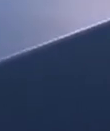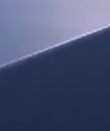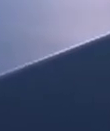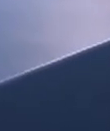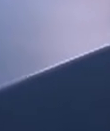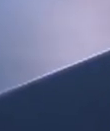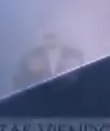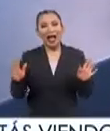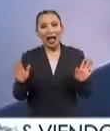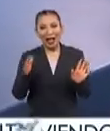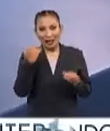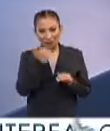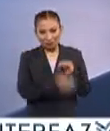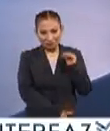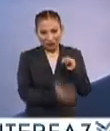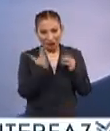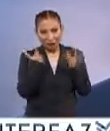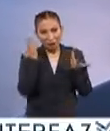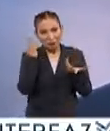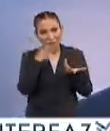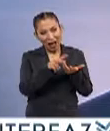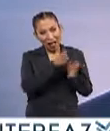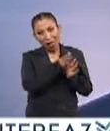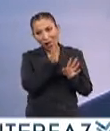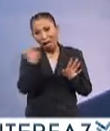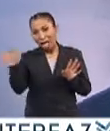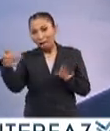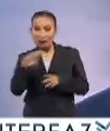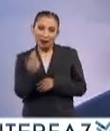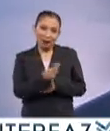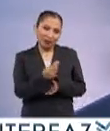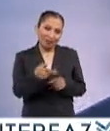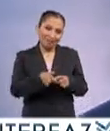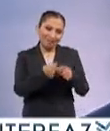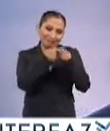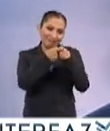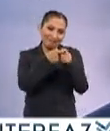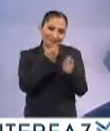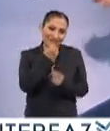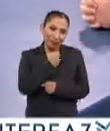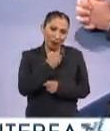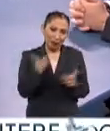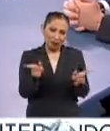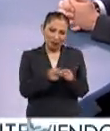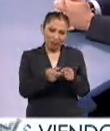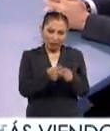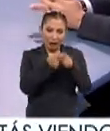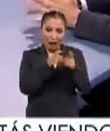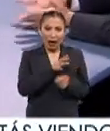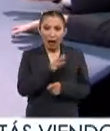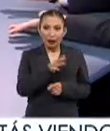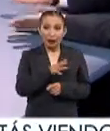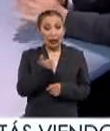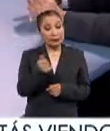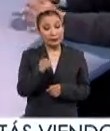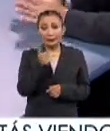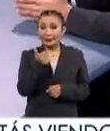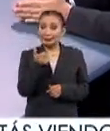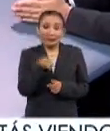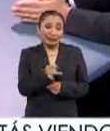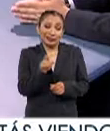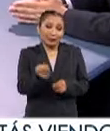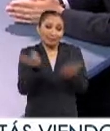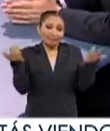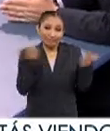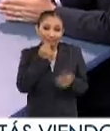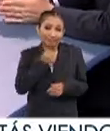Bueno, llegamos después de este viaje injusto, pero necesario para muchos, después de una breve pausa. Así funciona. Así funciona esto,